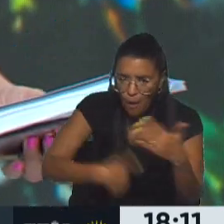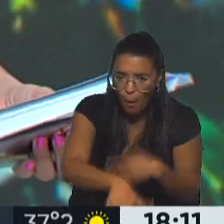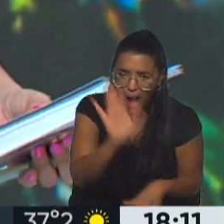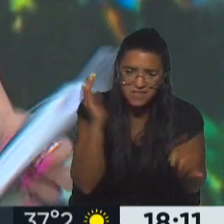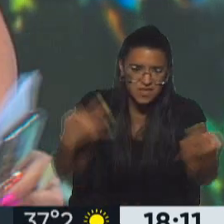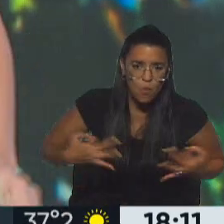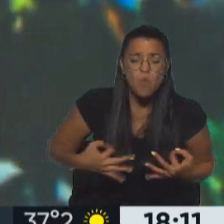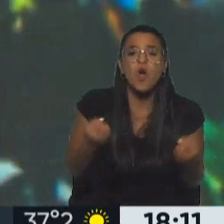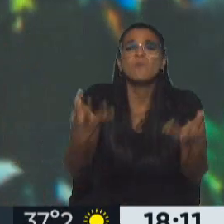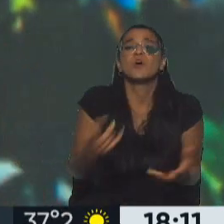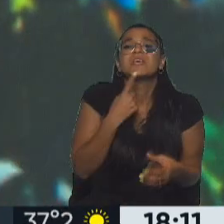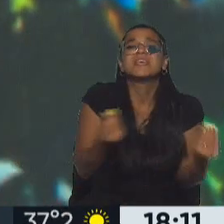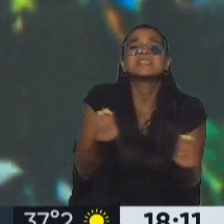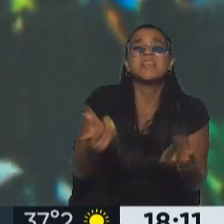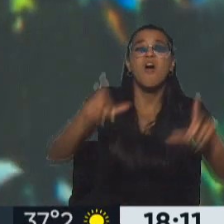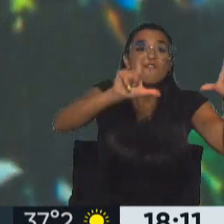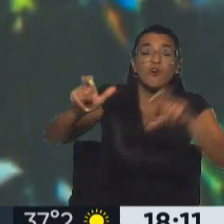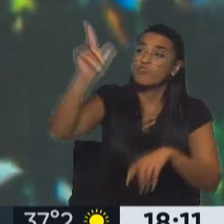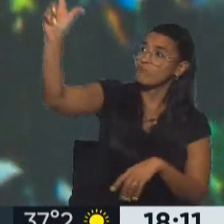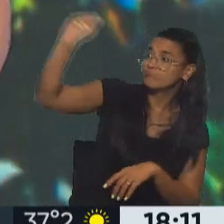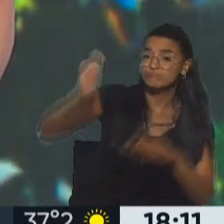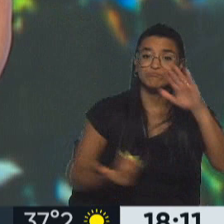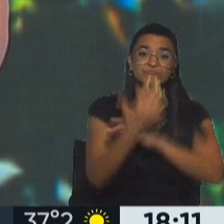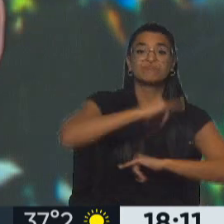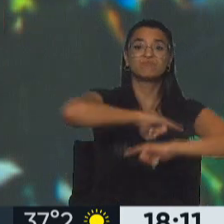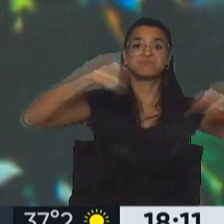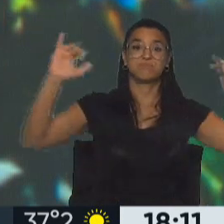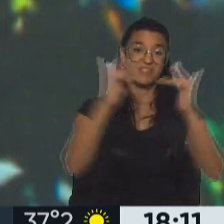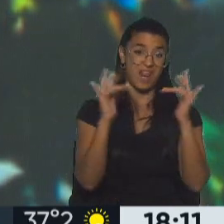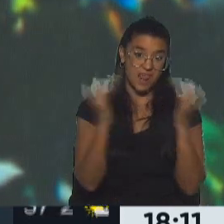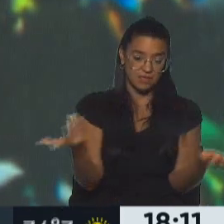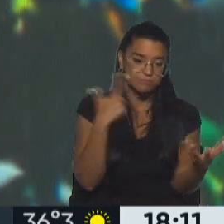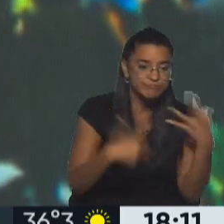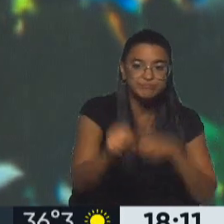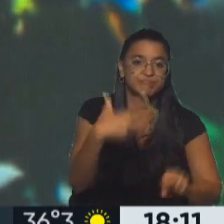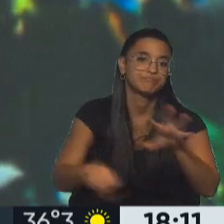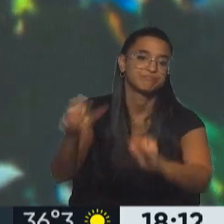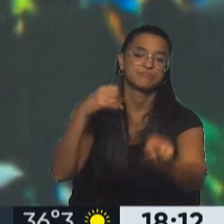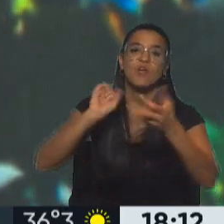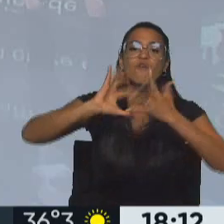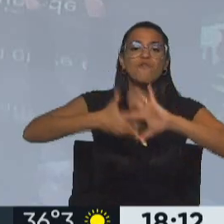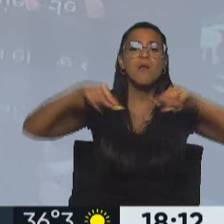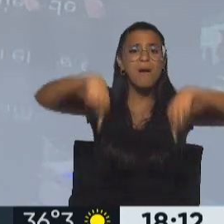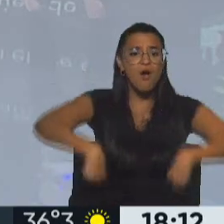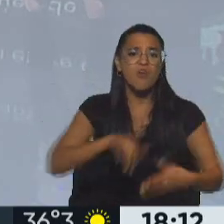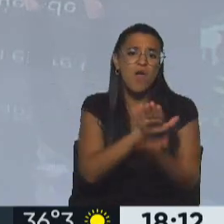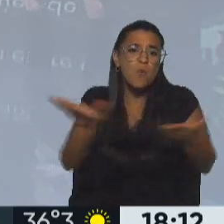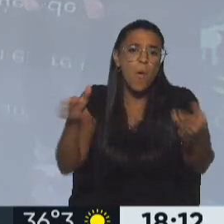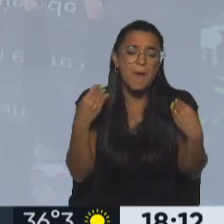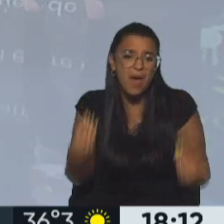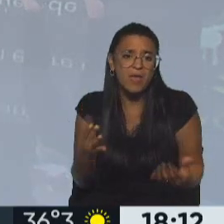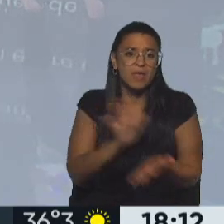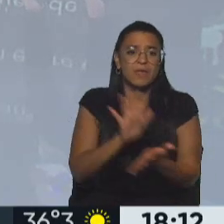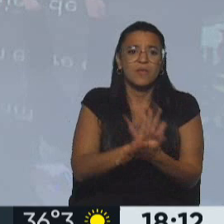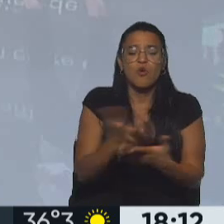lo que hacían era básicamente sacarse una foto y publicarla en las redes sociales esta modalidad ahora no de estar imagínate